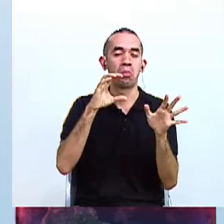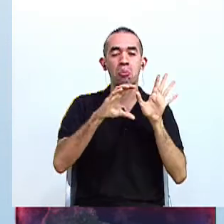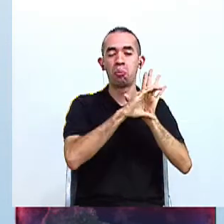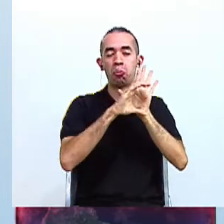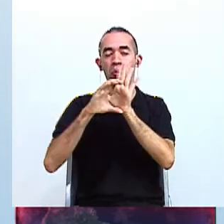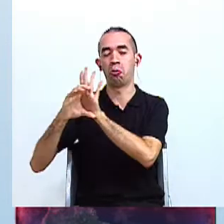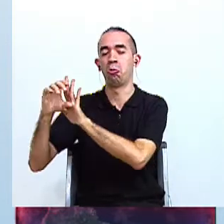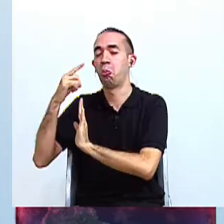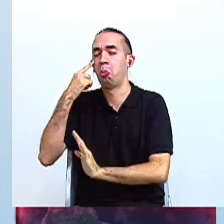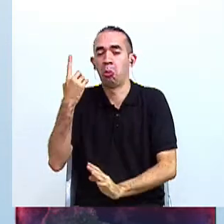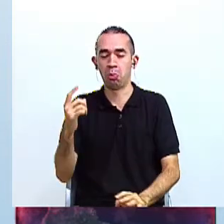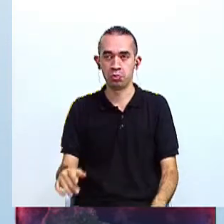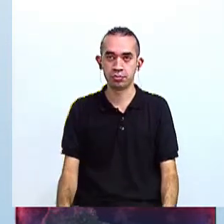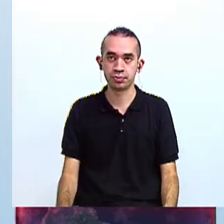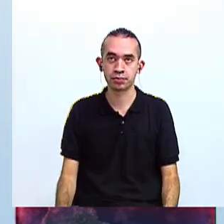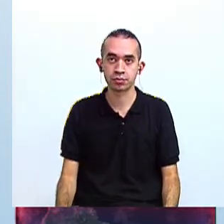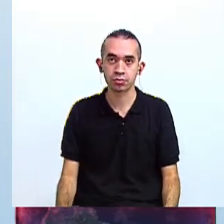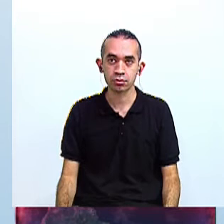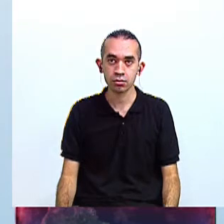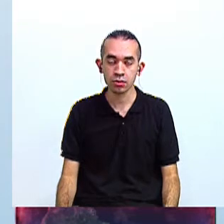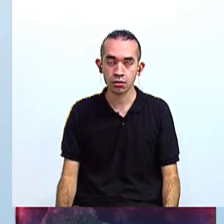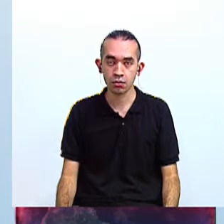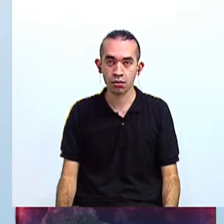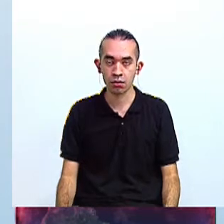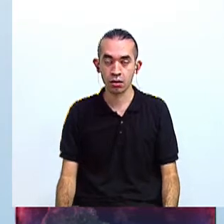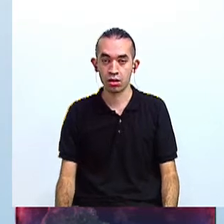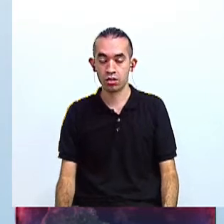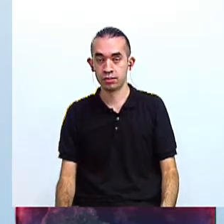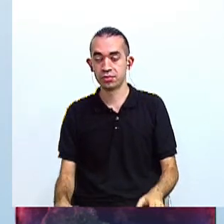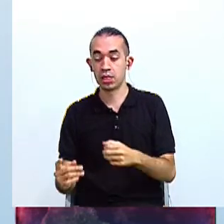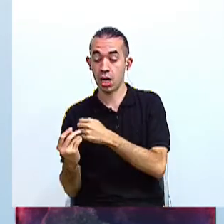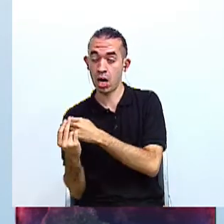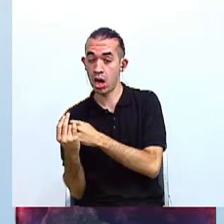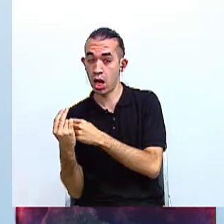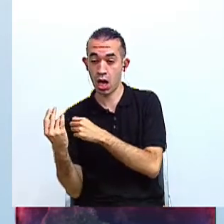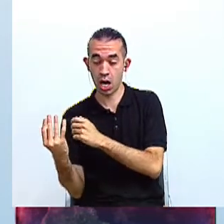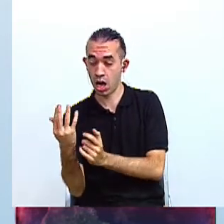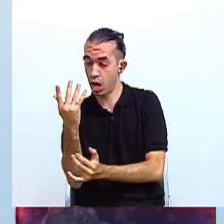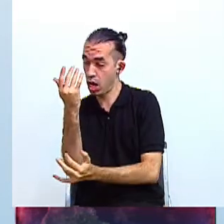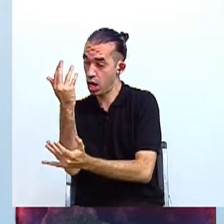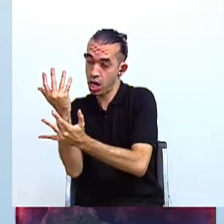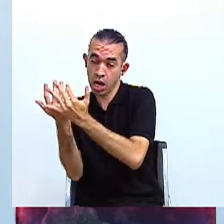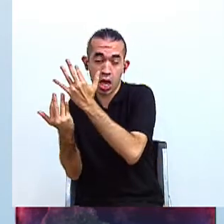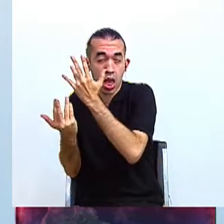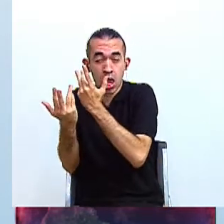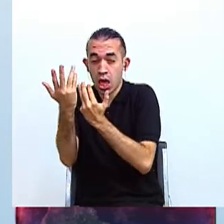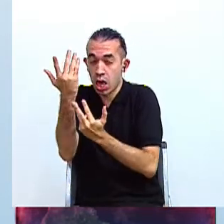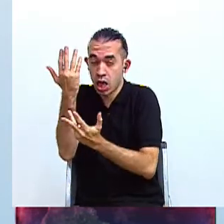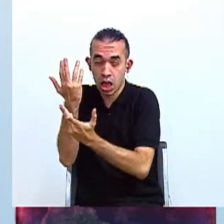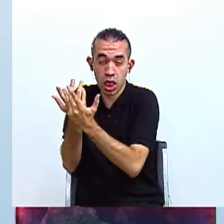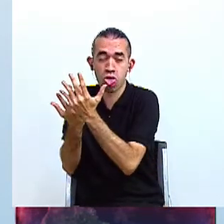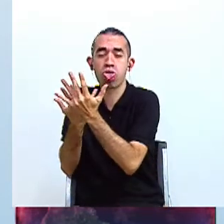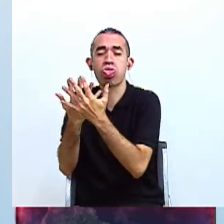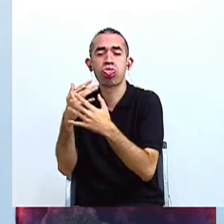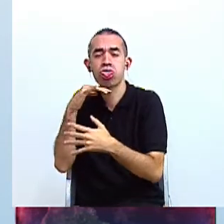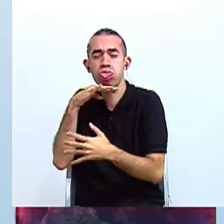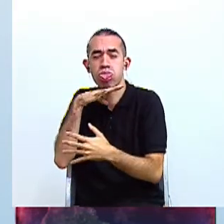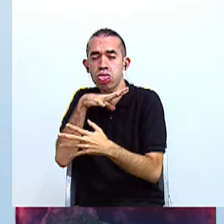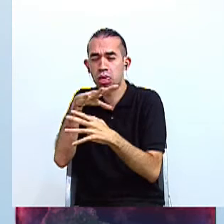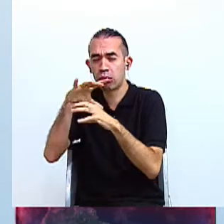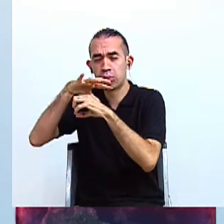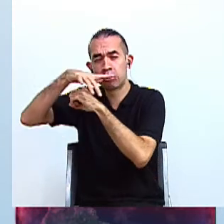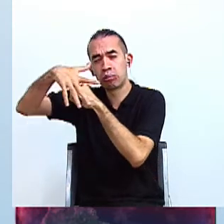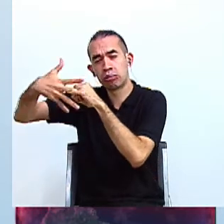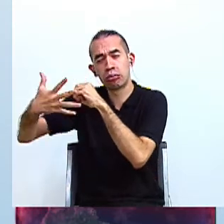Observemos. Las emisiones de gases de efecto invernadero producen una contaminación ambiental.